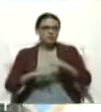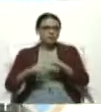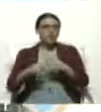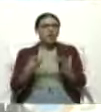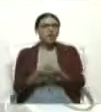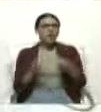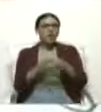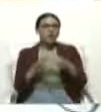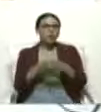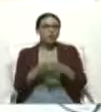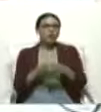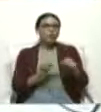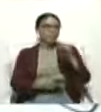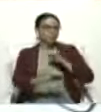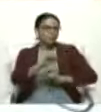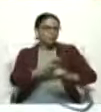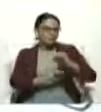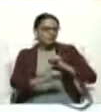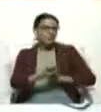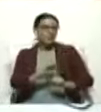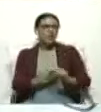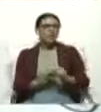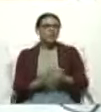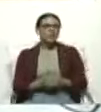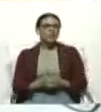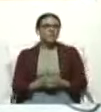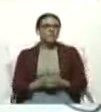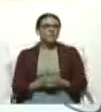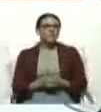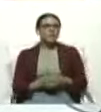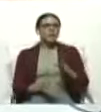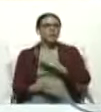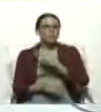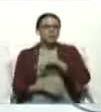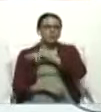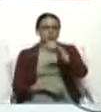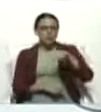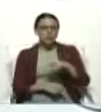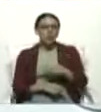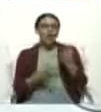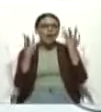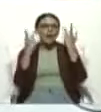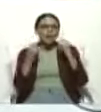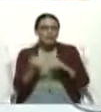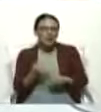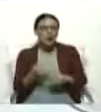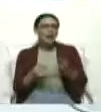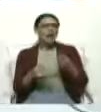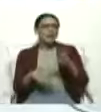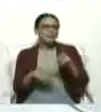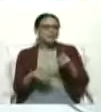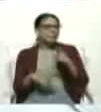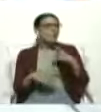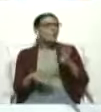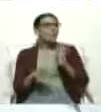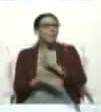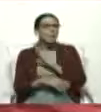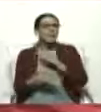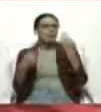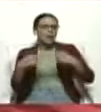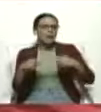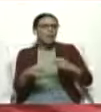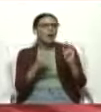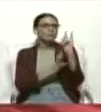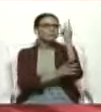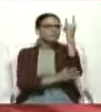defensores de nuestros animales, mascotas, medio ambiente. Es una